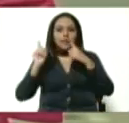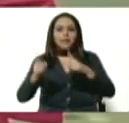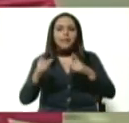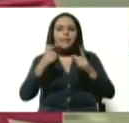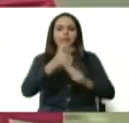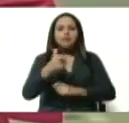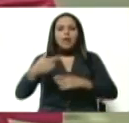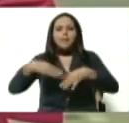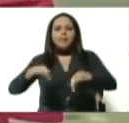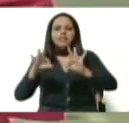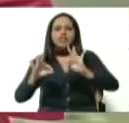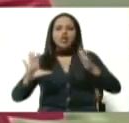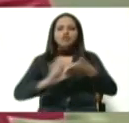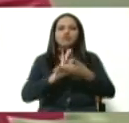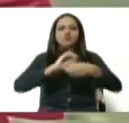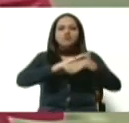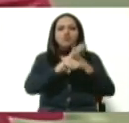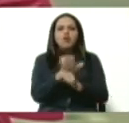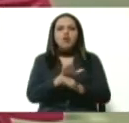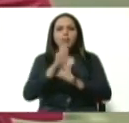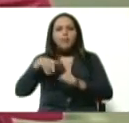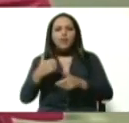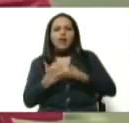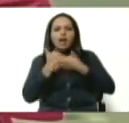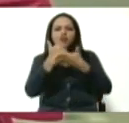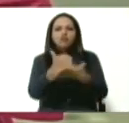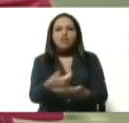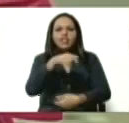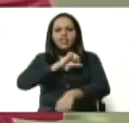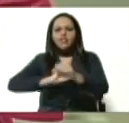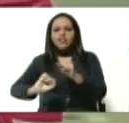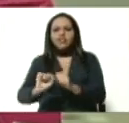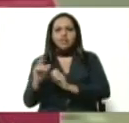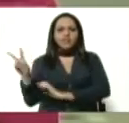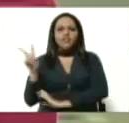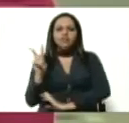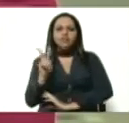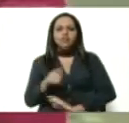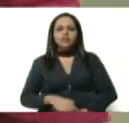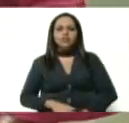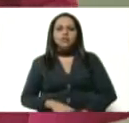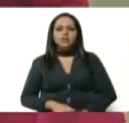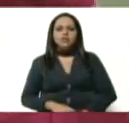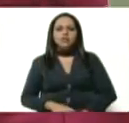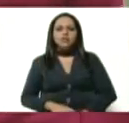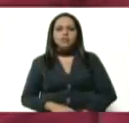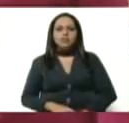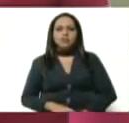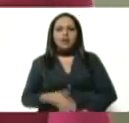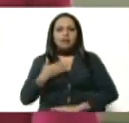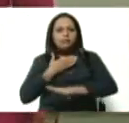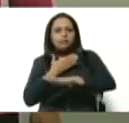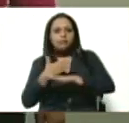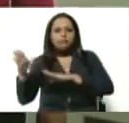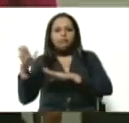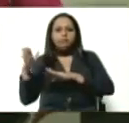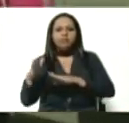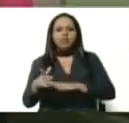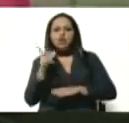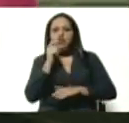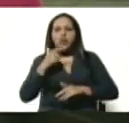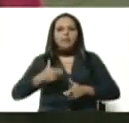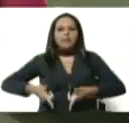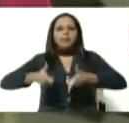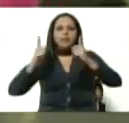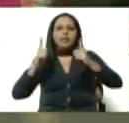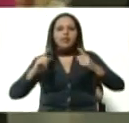país para contribuir a la lucha que emprende Venezuela para evitar la propagación de esta